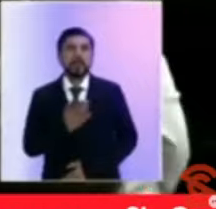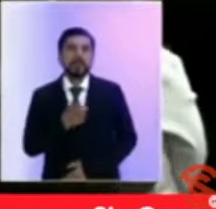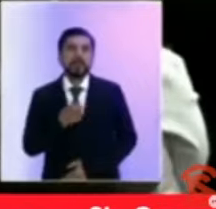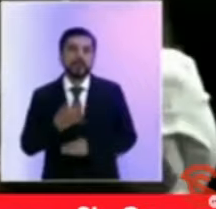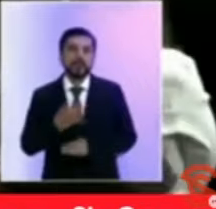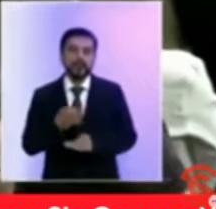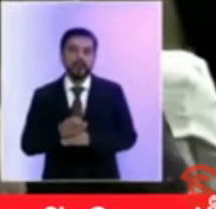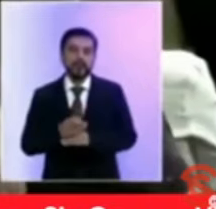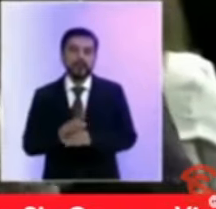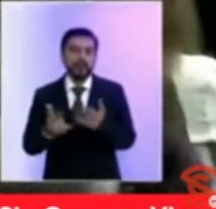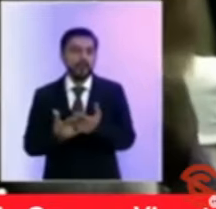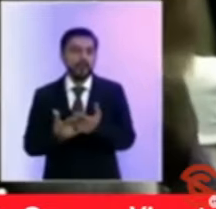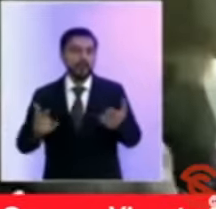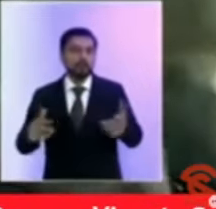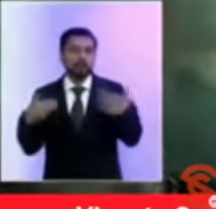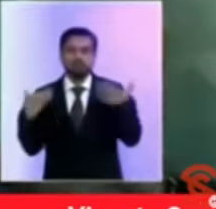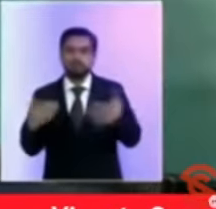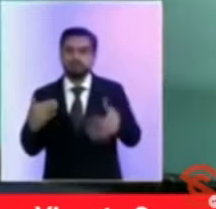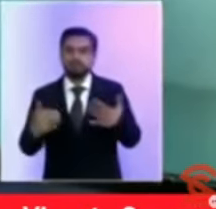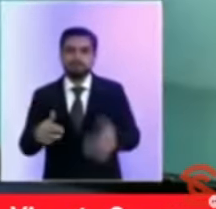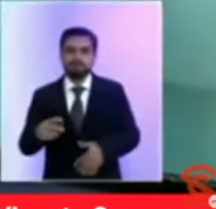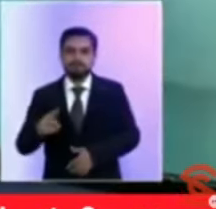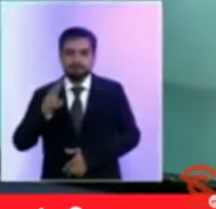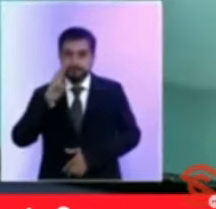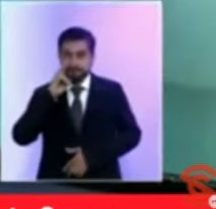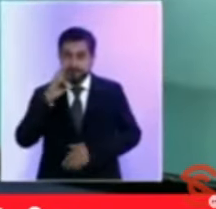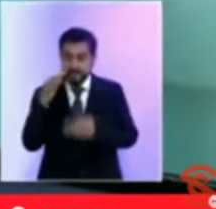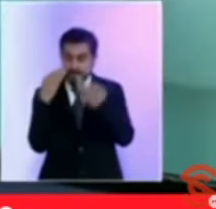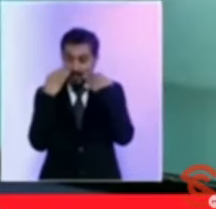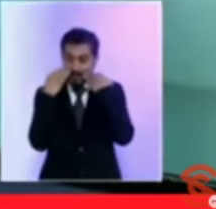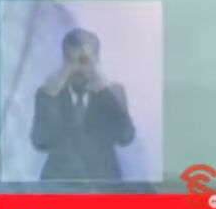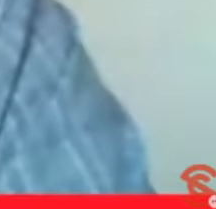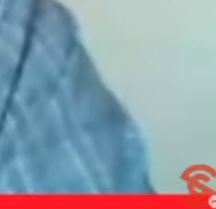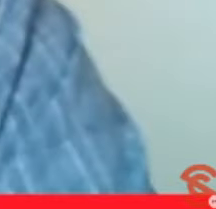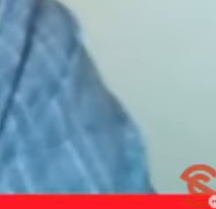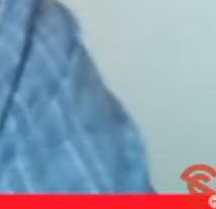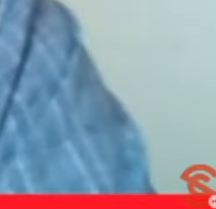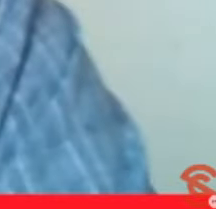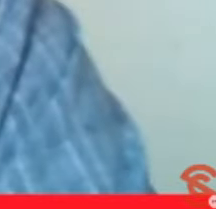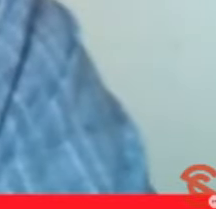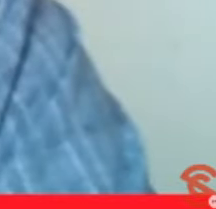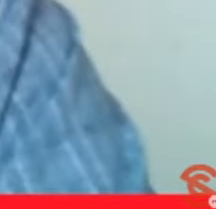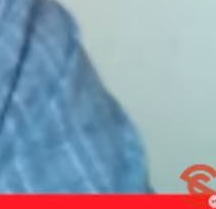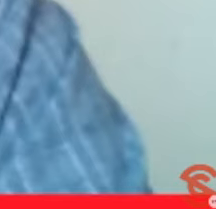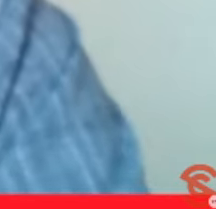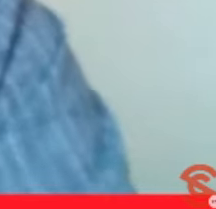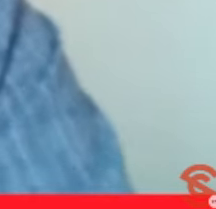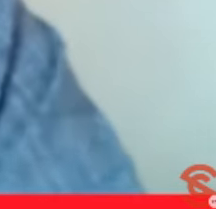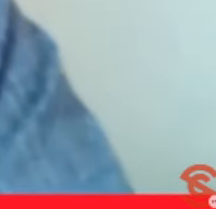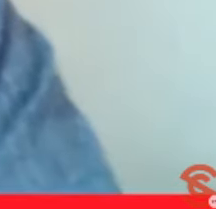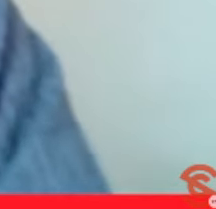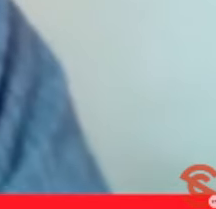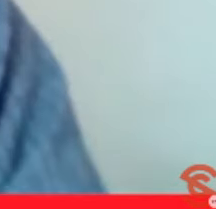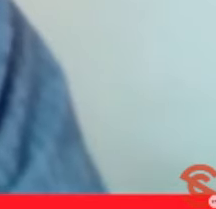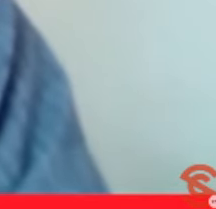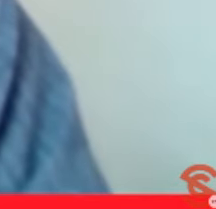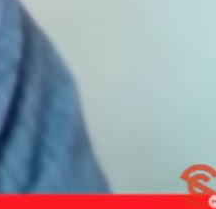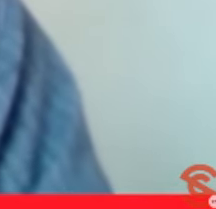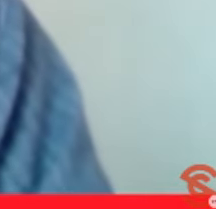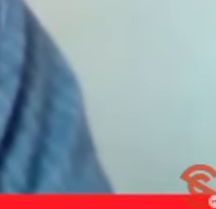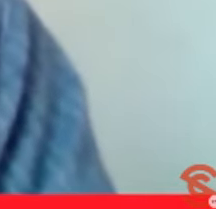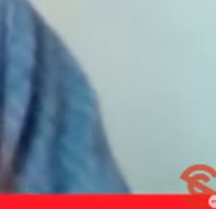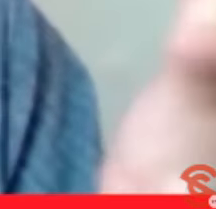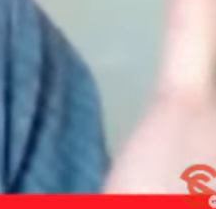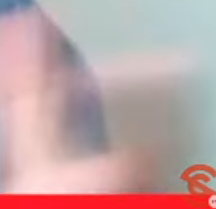sensible aún más potente aún más fuerte lo que plantea la doctora Claudia shame Bom en pues vamos en